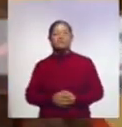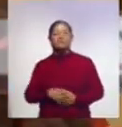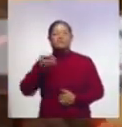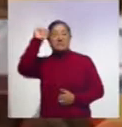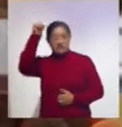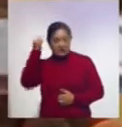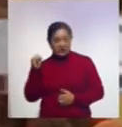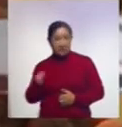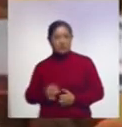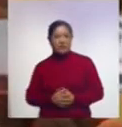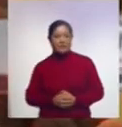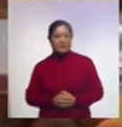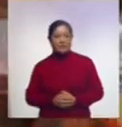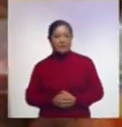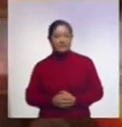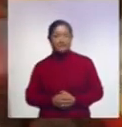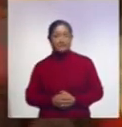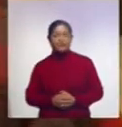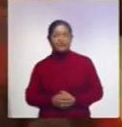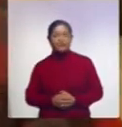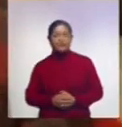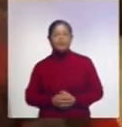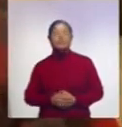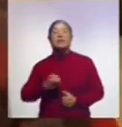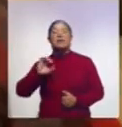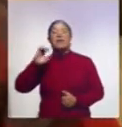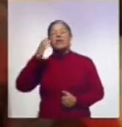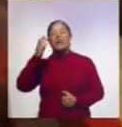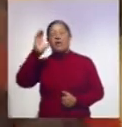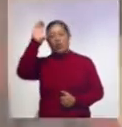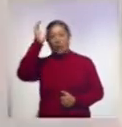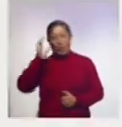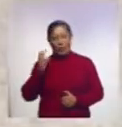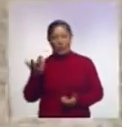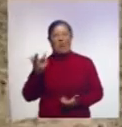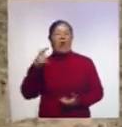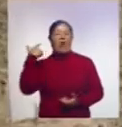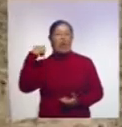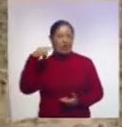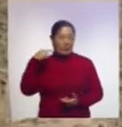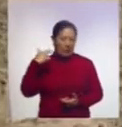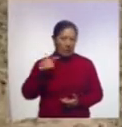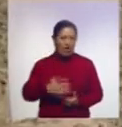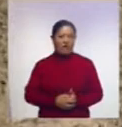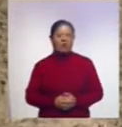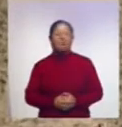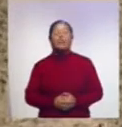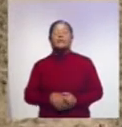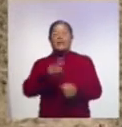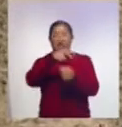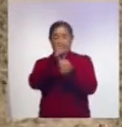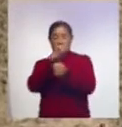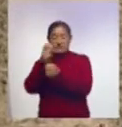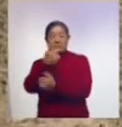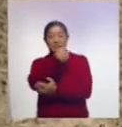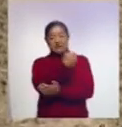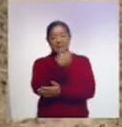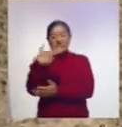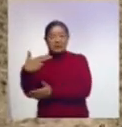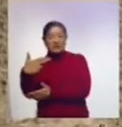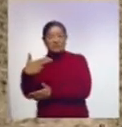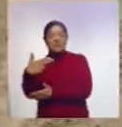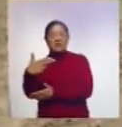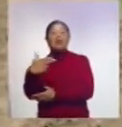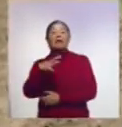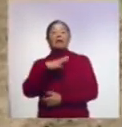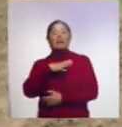Sinaloa y en Coahuila. Me están pidiendo Guadalajara. La cerveza artesanal 6H ya cuenta con